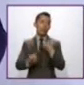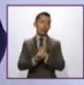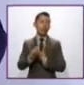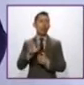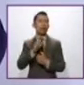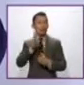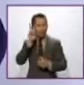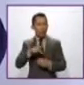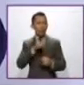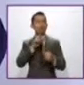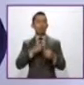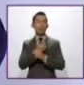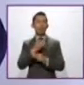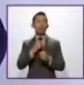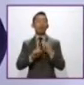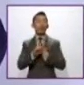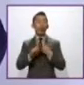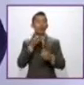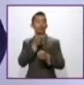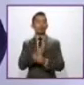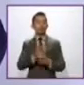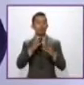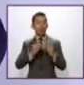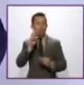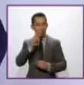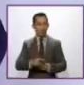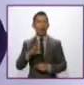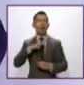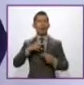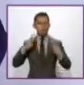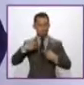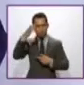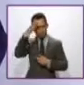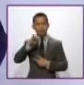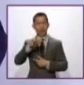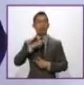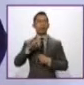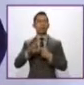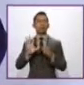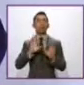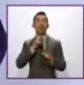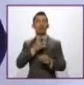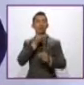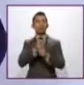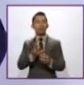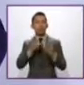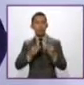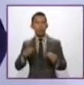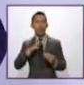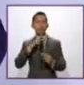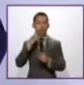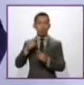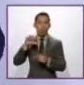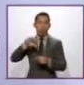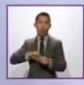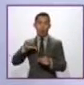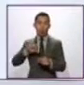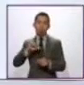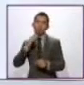soluciones reales. Hay expertos y creo que hay soluciones mucho mejores que las que se han planteado el día de